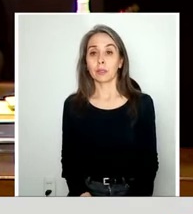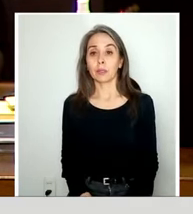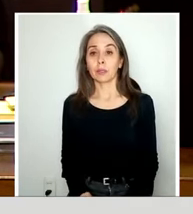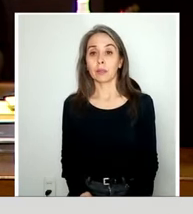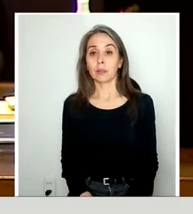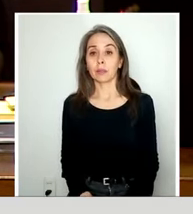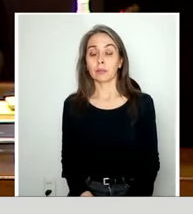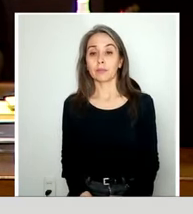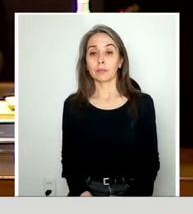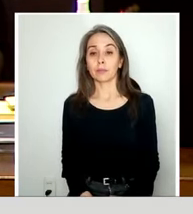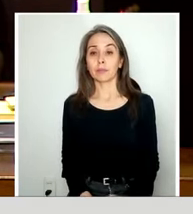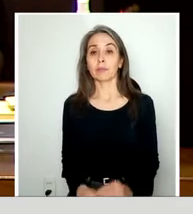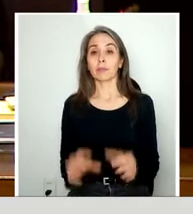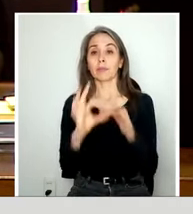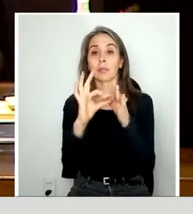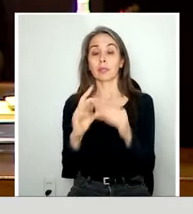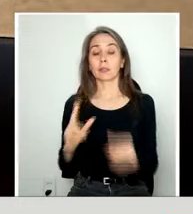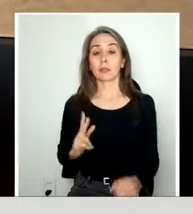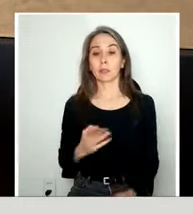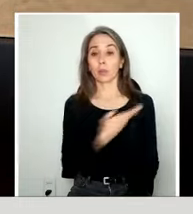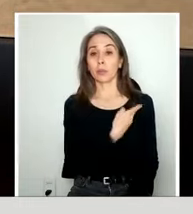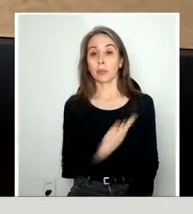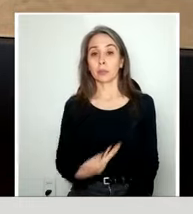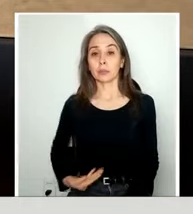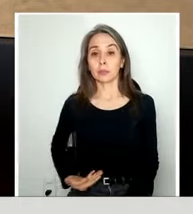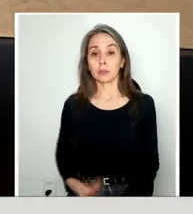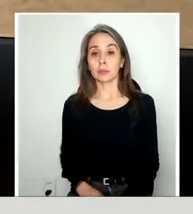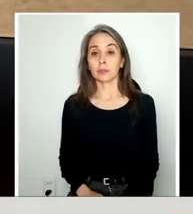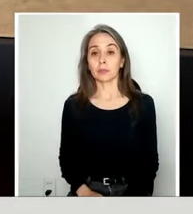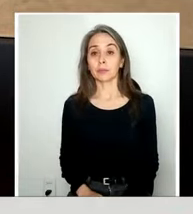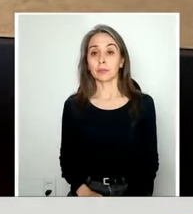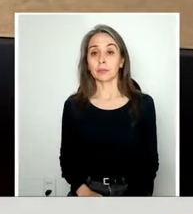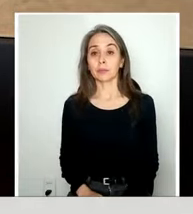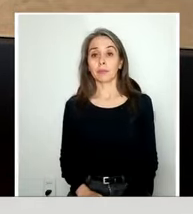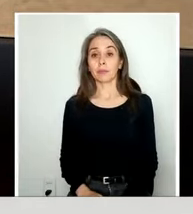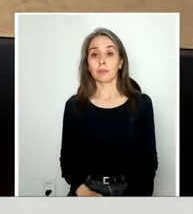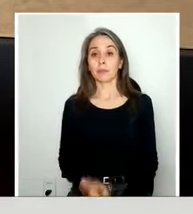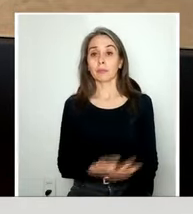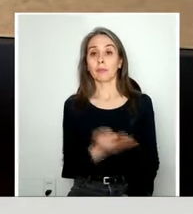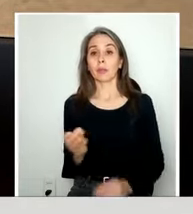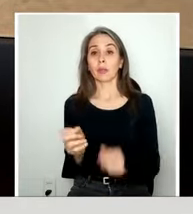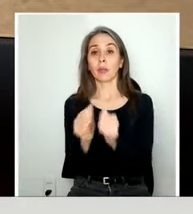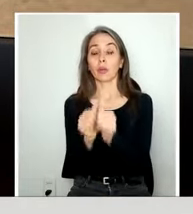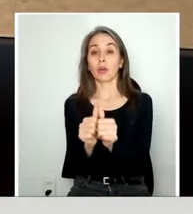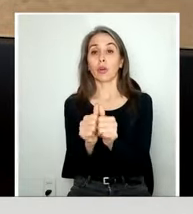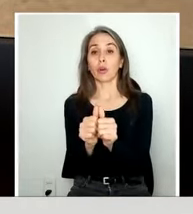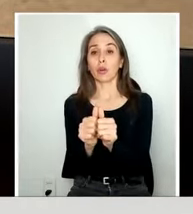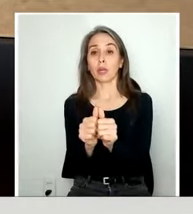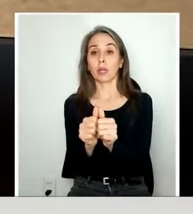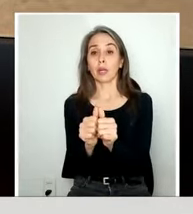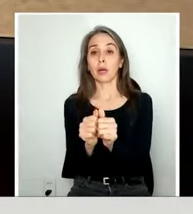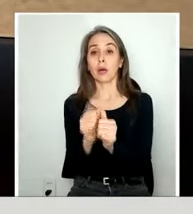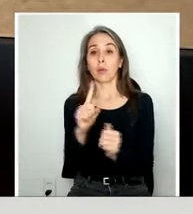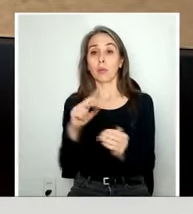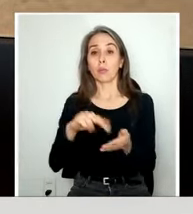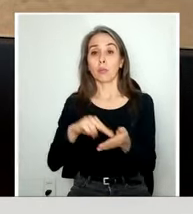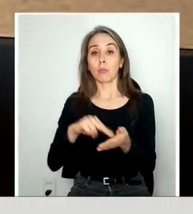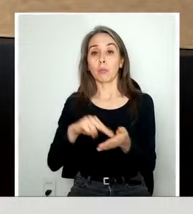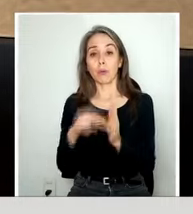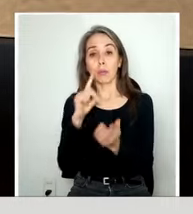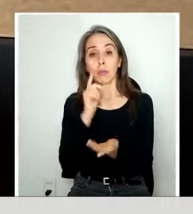Gracias Señor Presidente estimados colegas uno de los problemas que se ha planteado